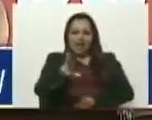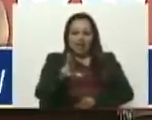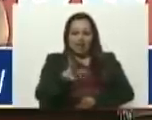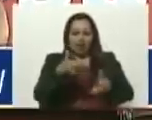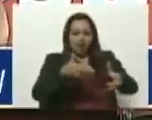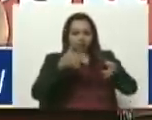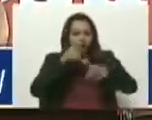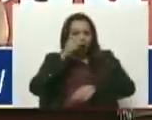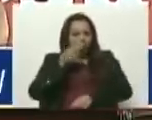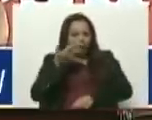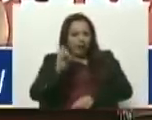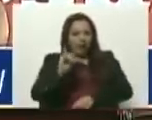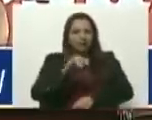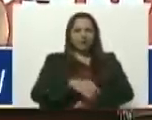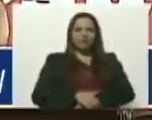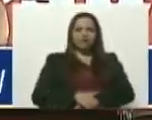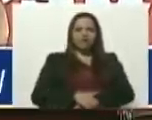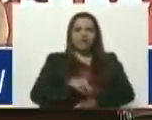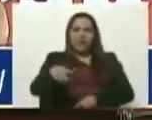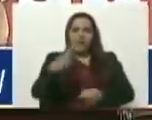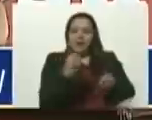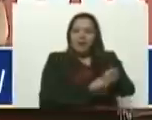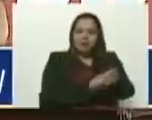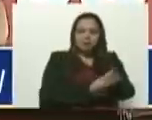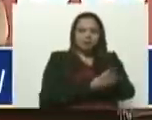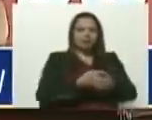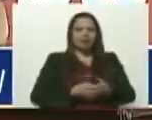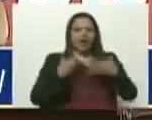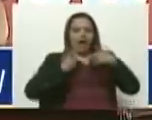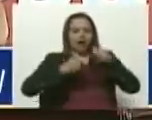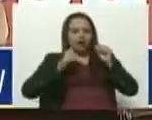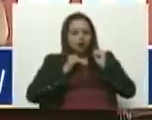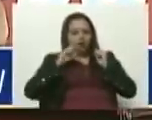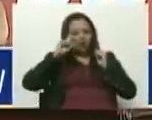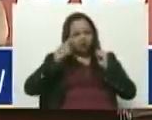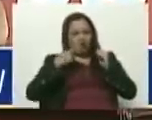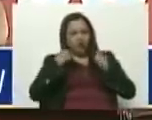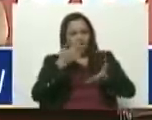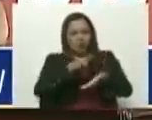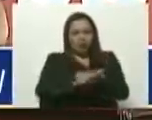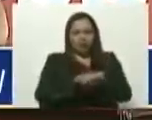compañero eliécer otaíza de nuestro querido hermano y camarada aristóbulo istúriz